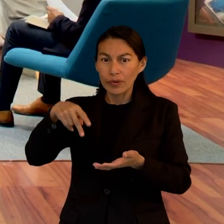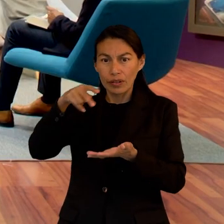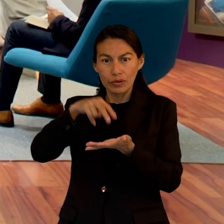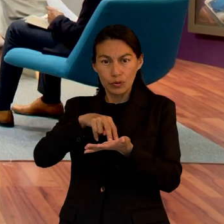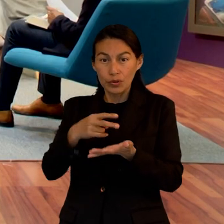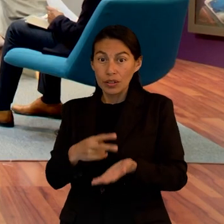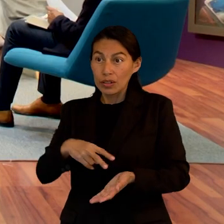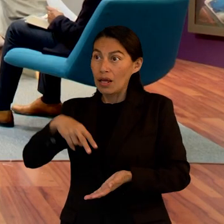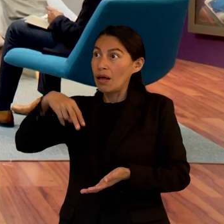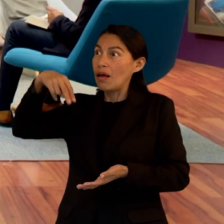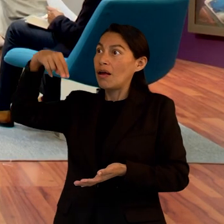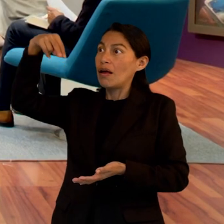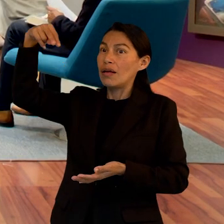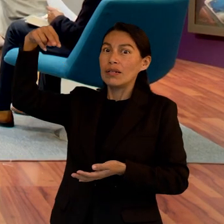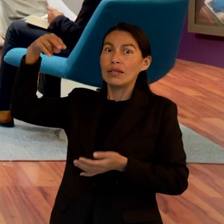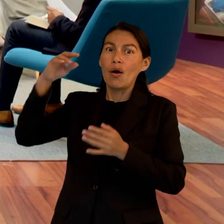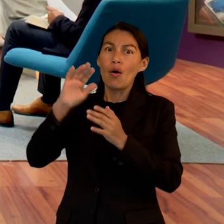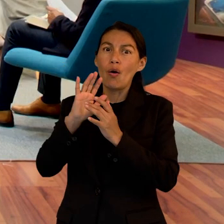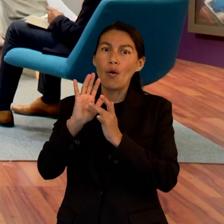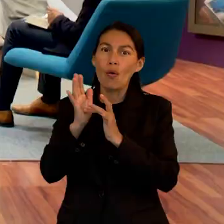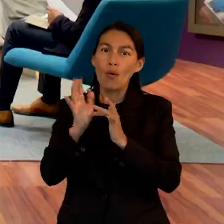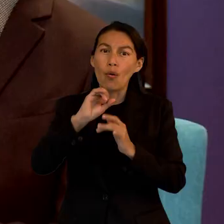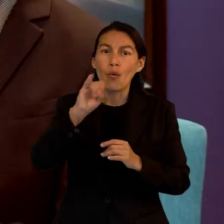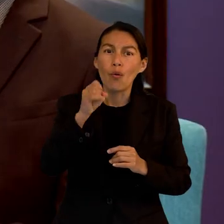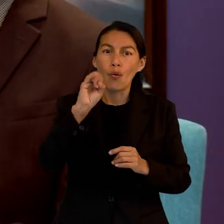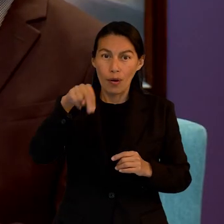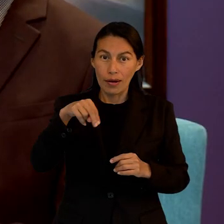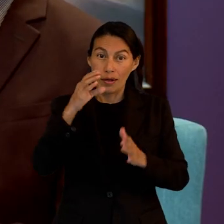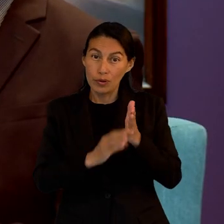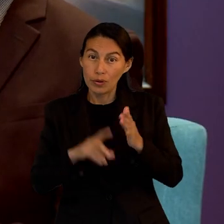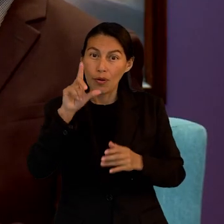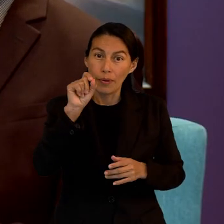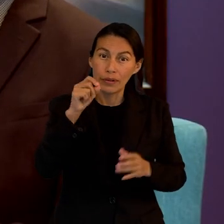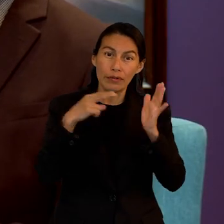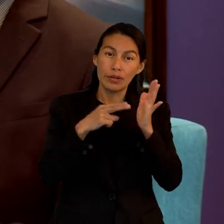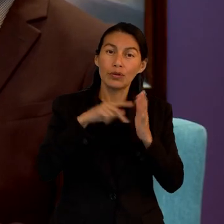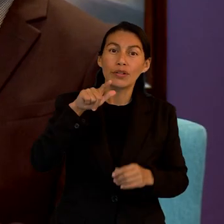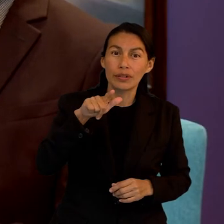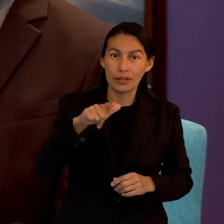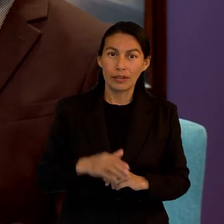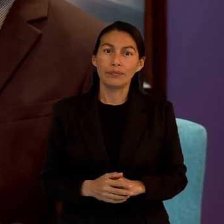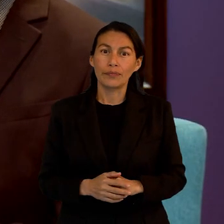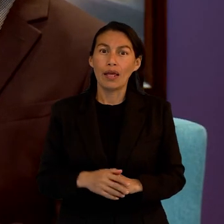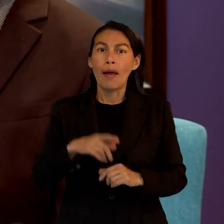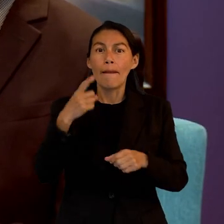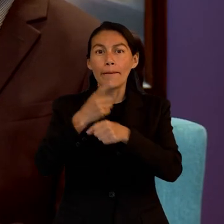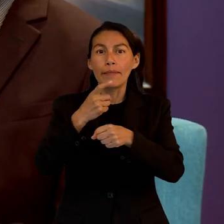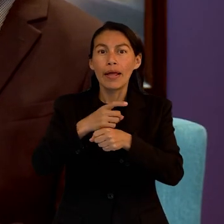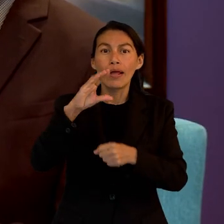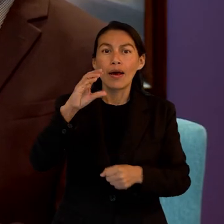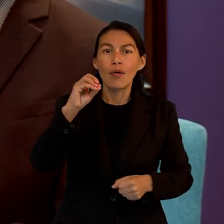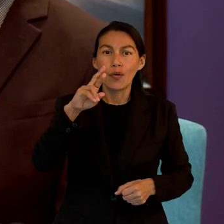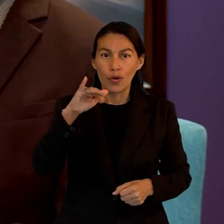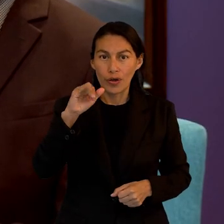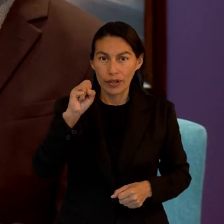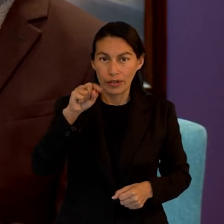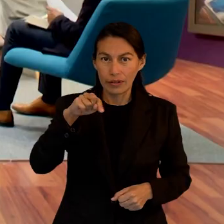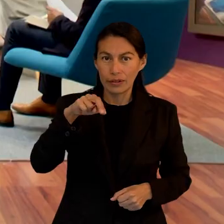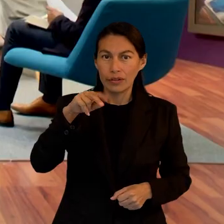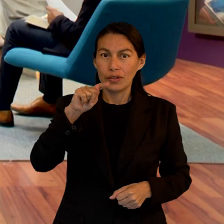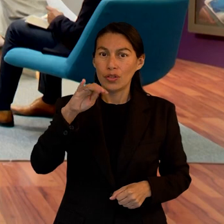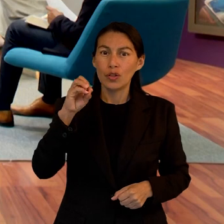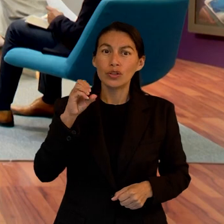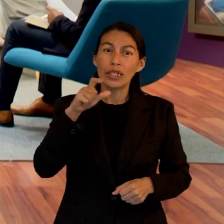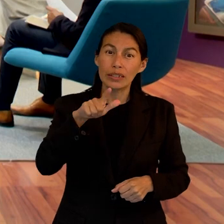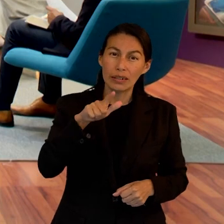aceptado según san juan' capítulo 20 versículo 17 y 1ª corintios 15 20 ahí encontramos